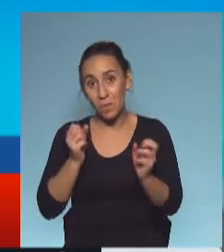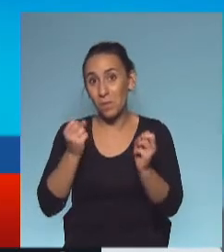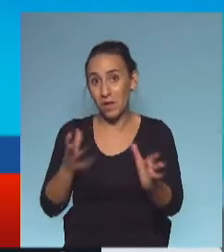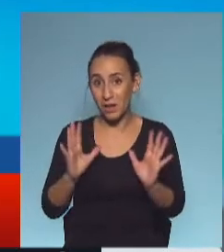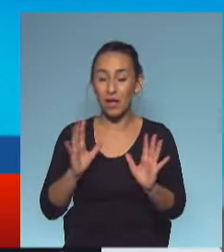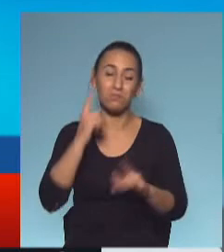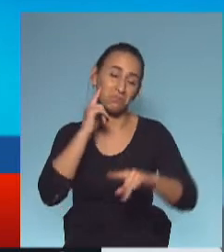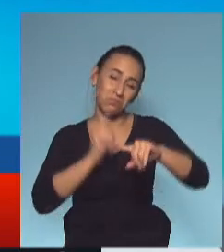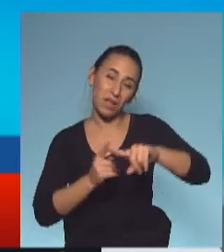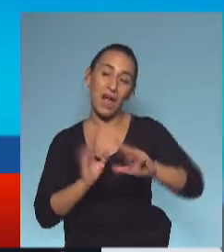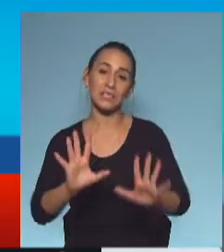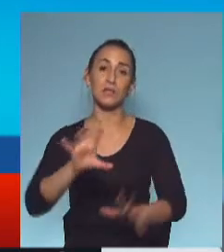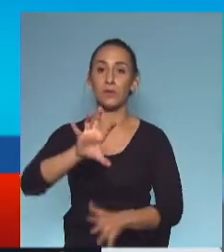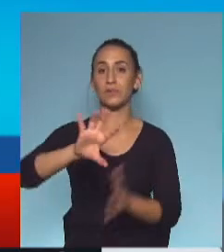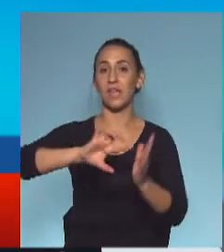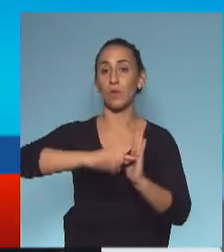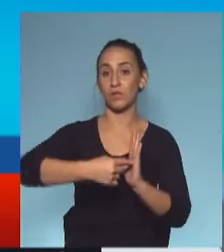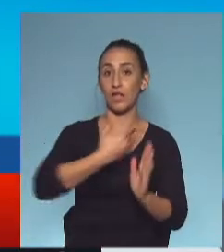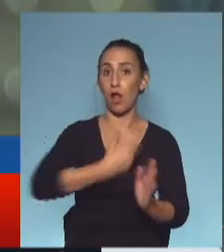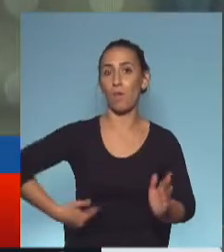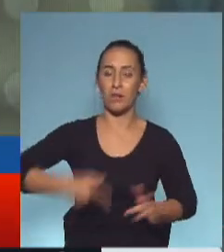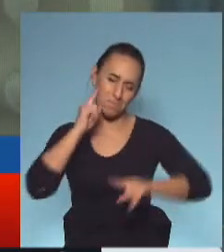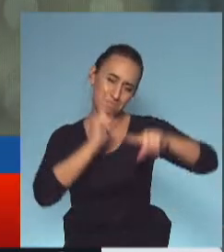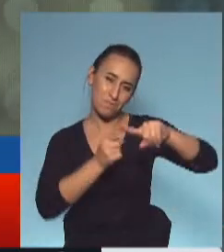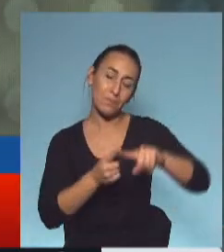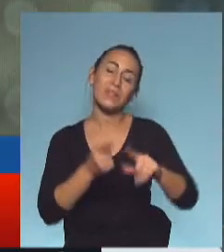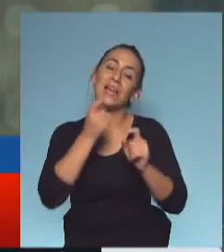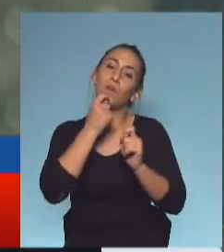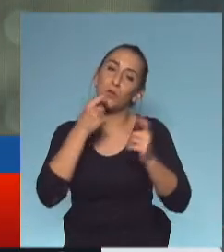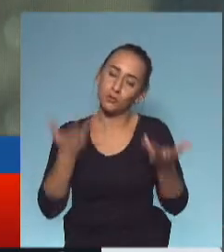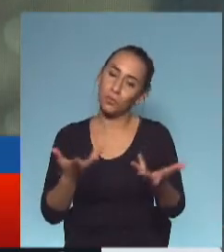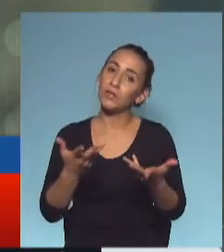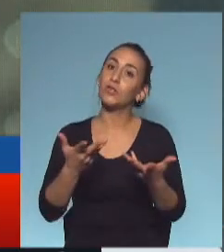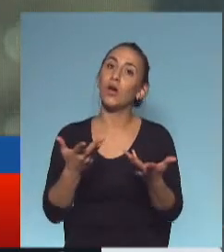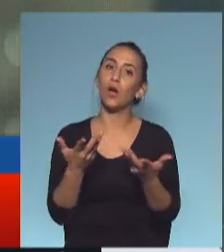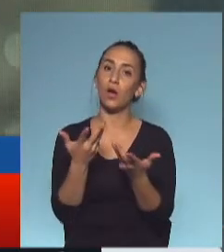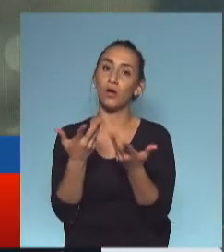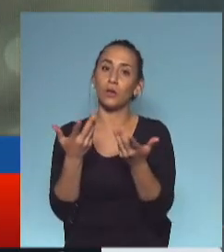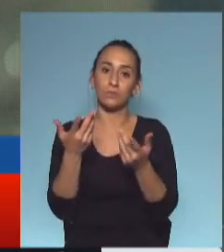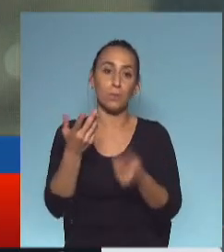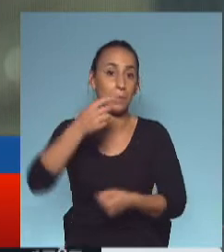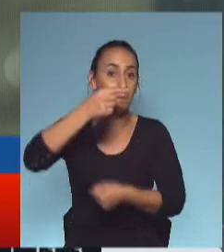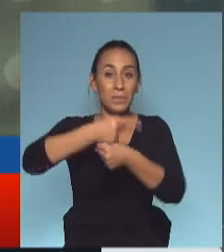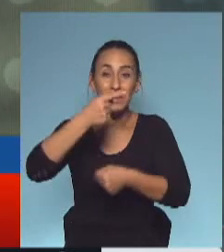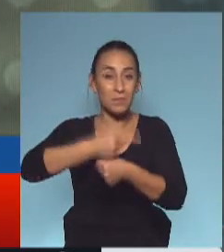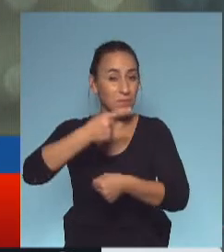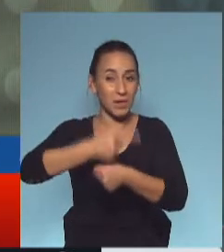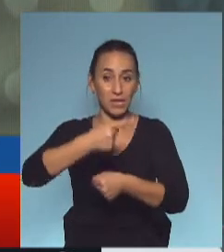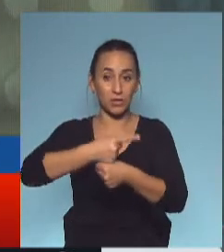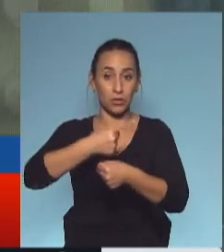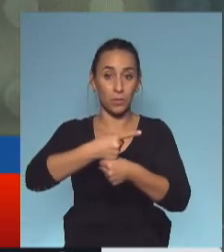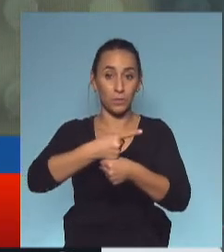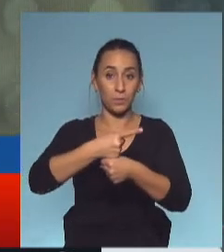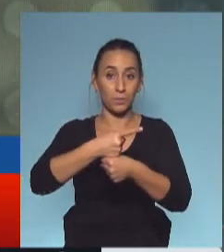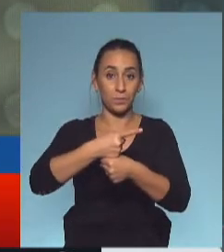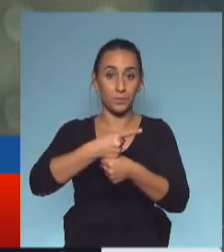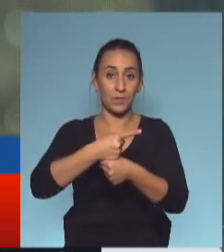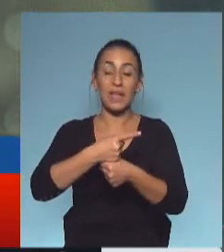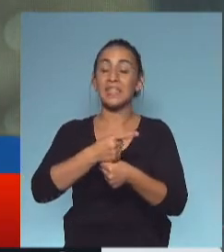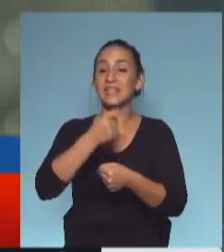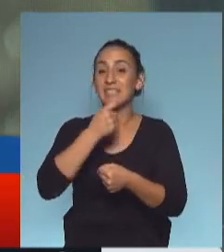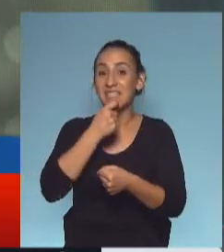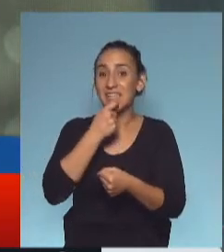cálculo que hace hoy la provincia de Buenos Aires, siempre y cuando, subrayo esto con doble interlineado, la calidad y la cantidad de vacunas que